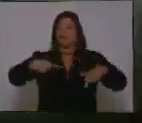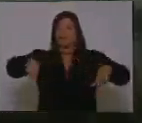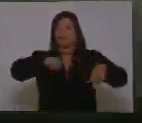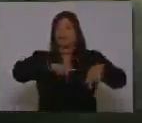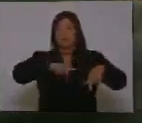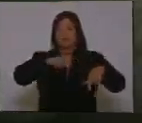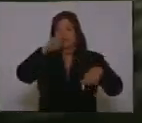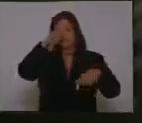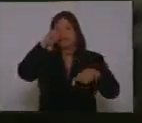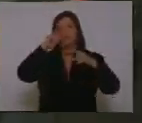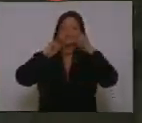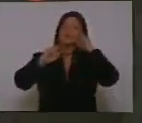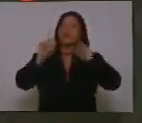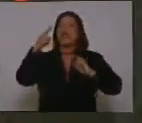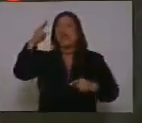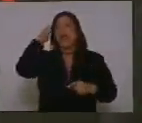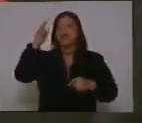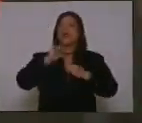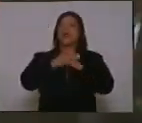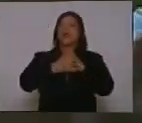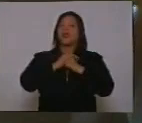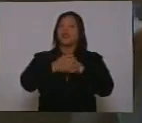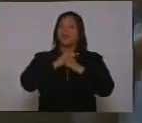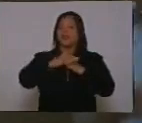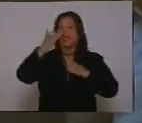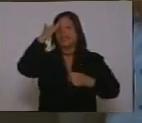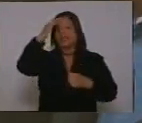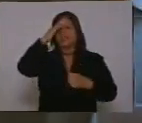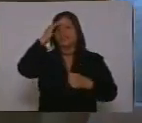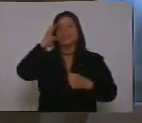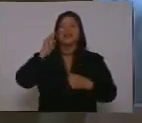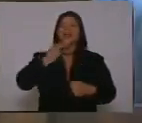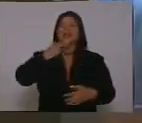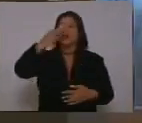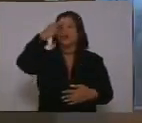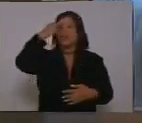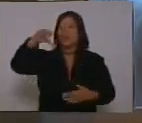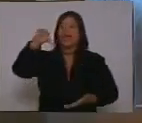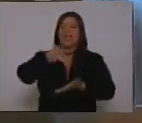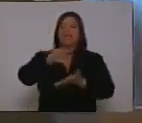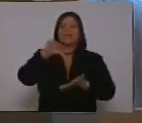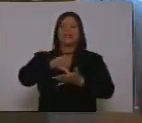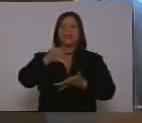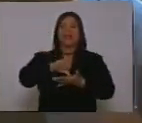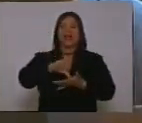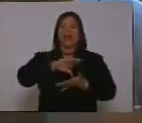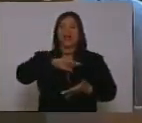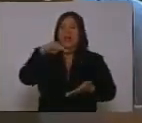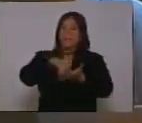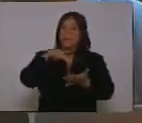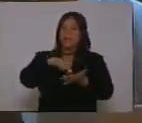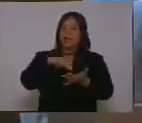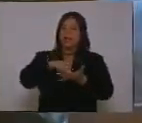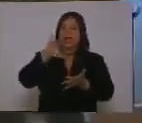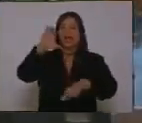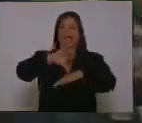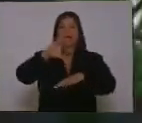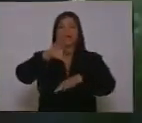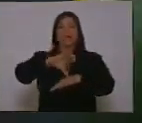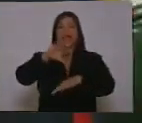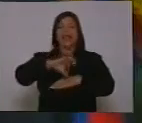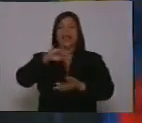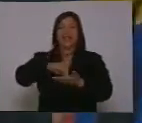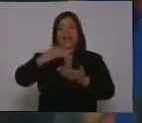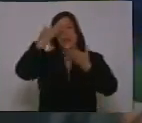nosotros Héctor Rodríguez, en Los Teques, capital del estado Miranda. Bienvenidos,